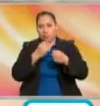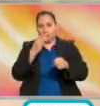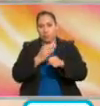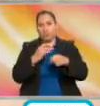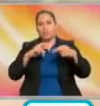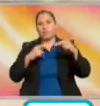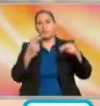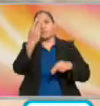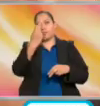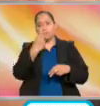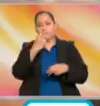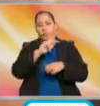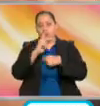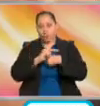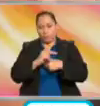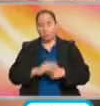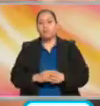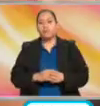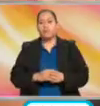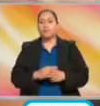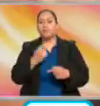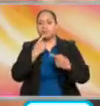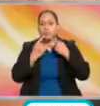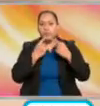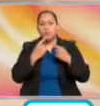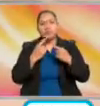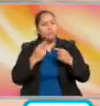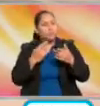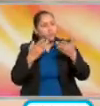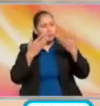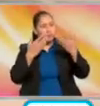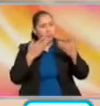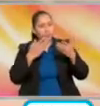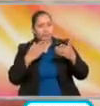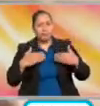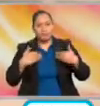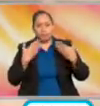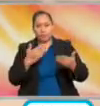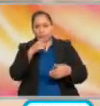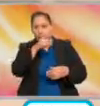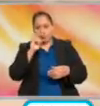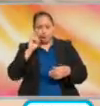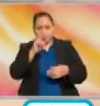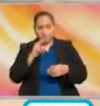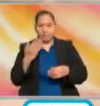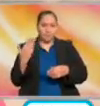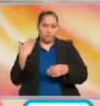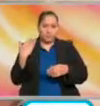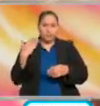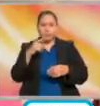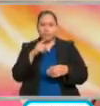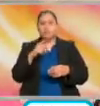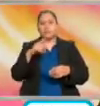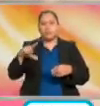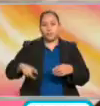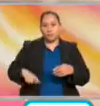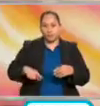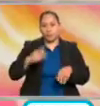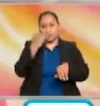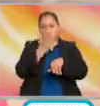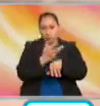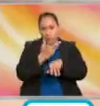relación bilateral. Claro, ha sido un diálogo abierto el que hemos estado viviendo y viendo en los últimos días entre los gobiernos,